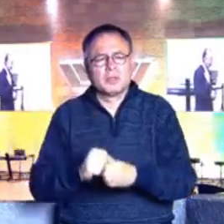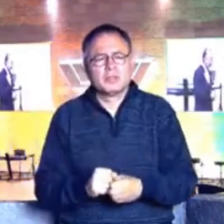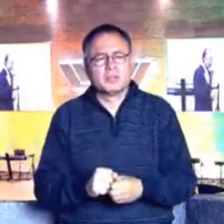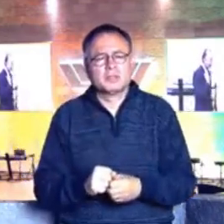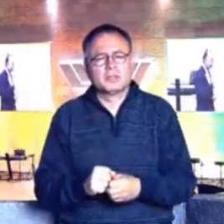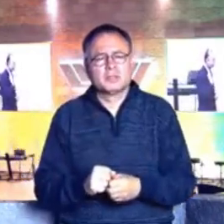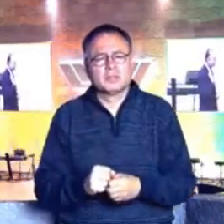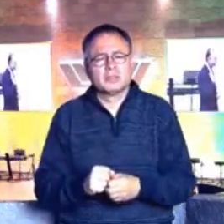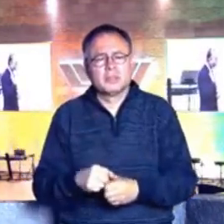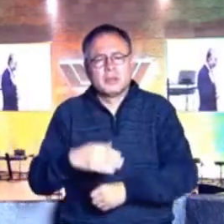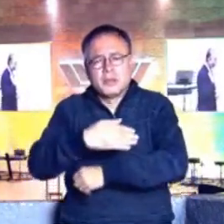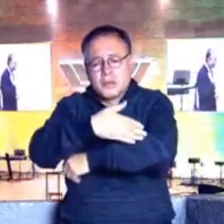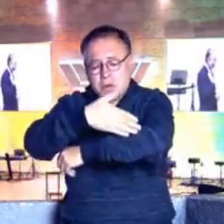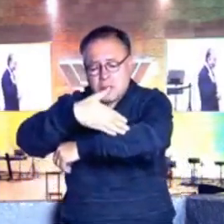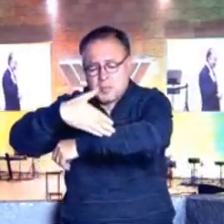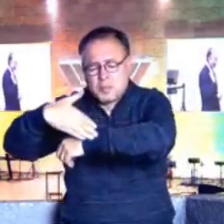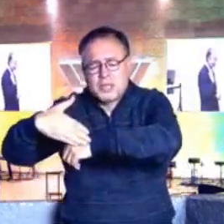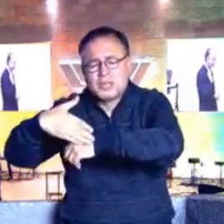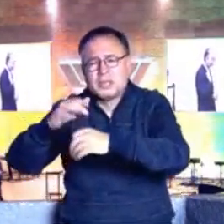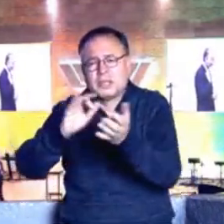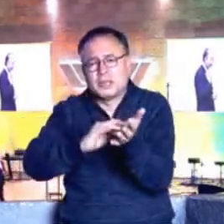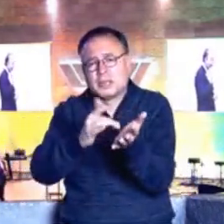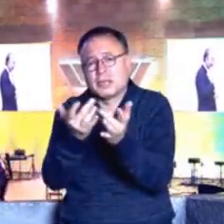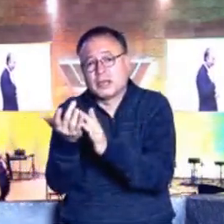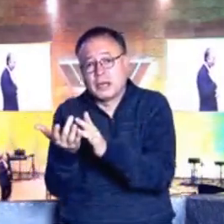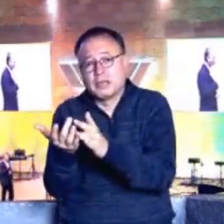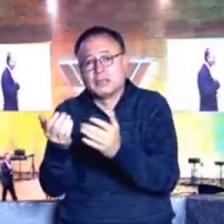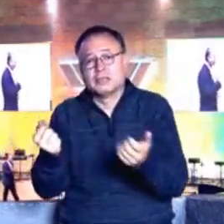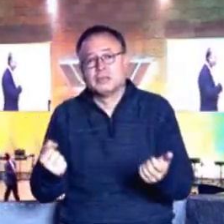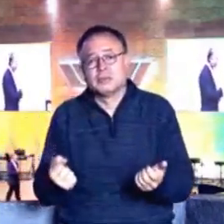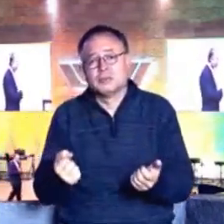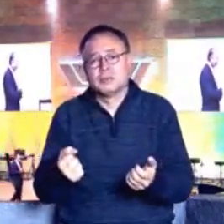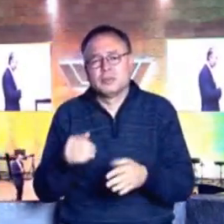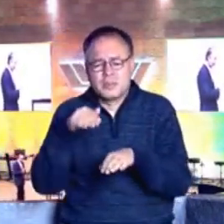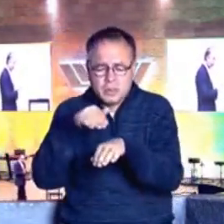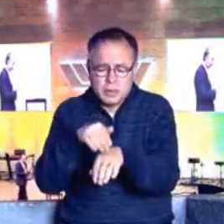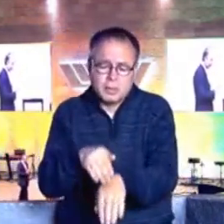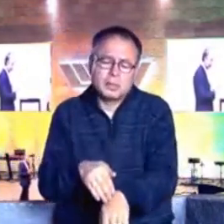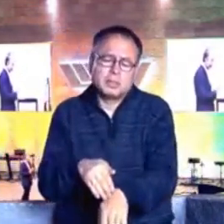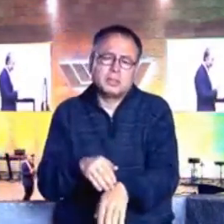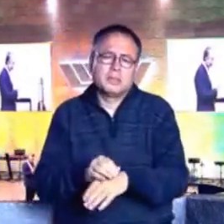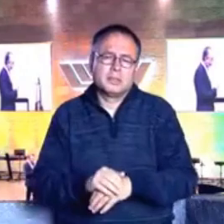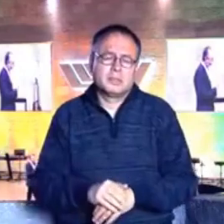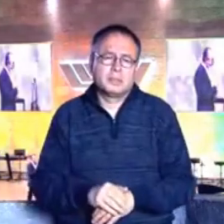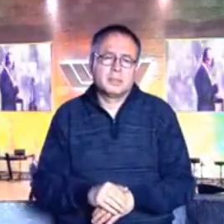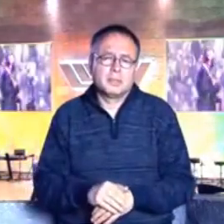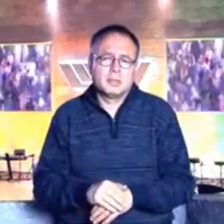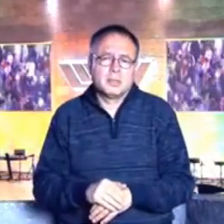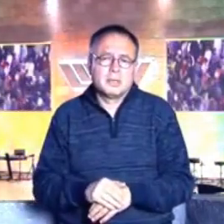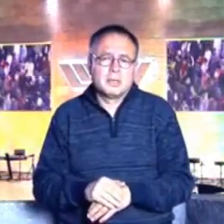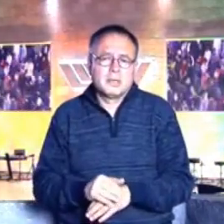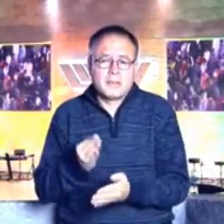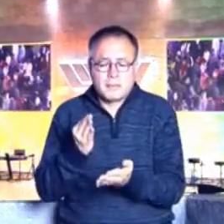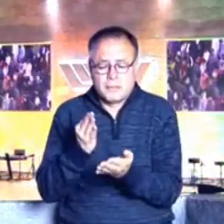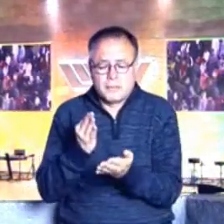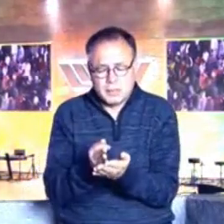de gratitud de obediencia de